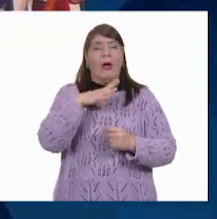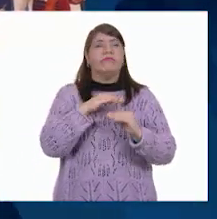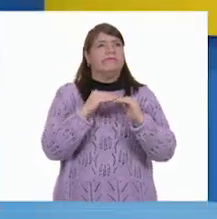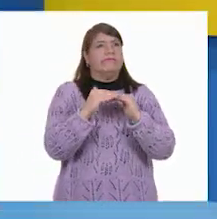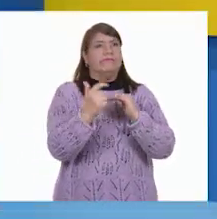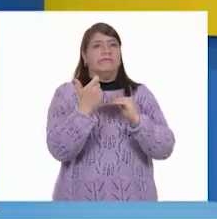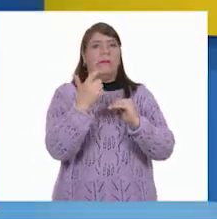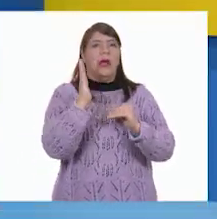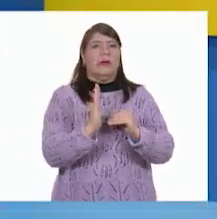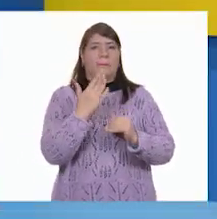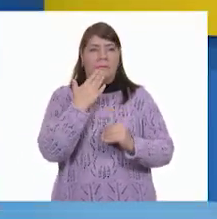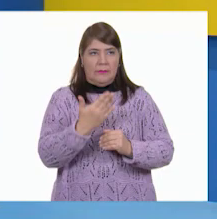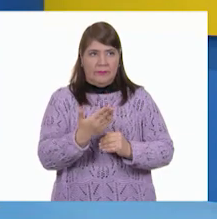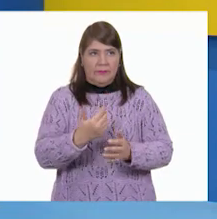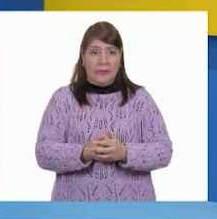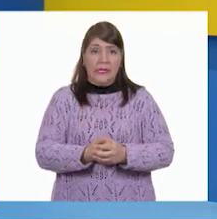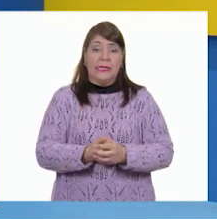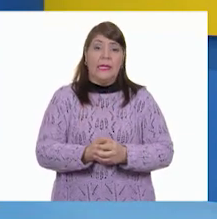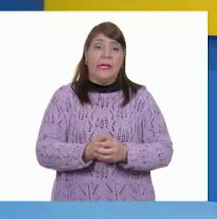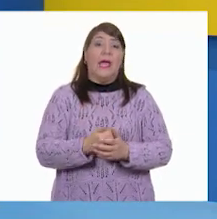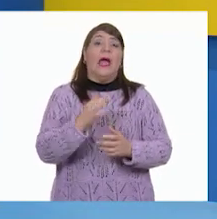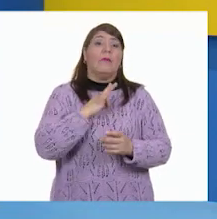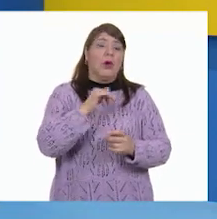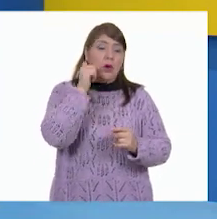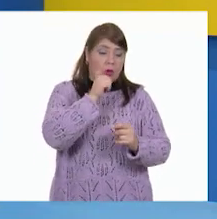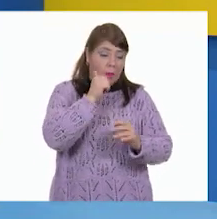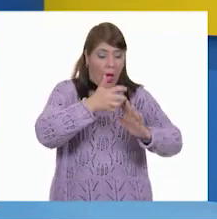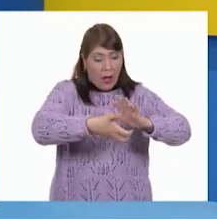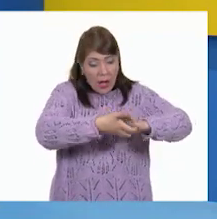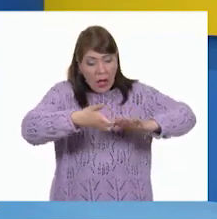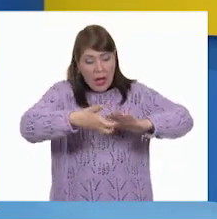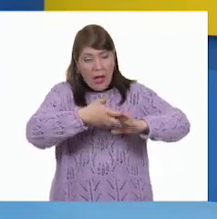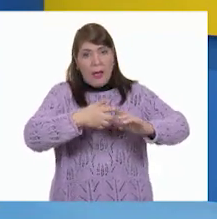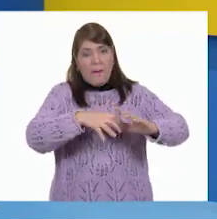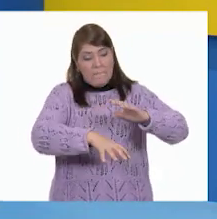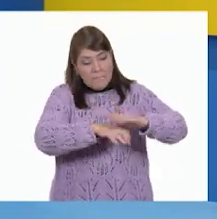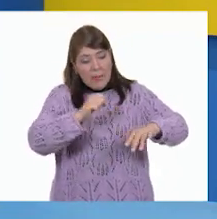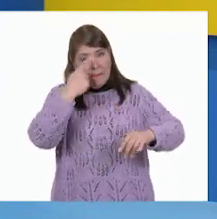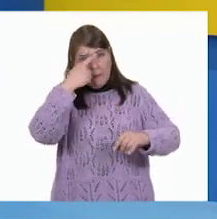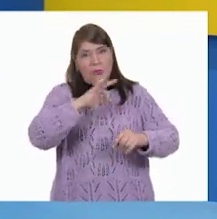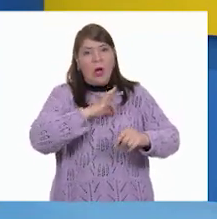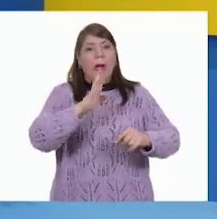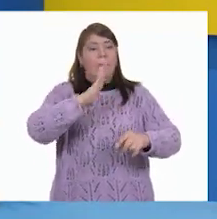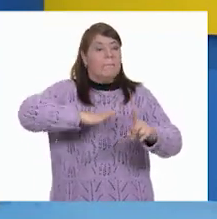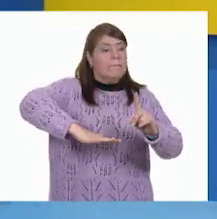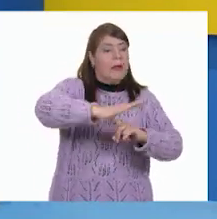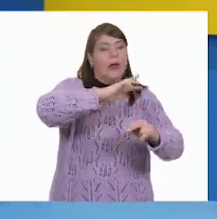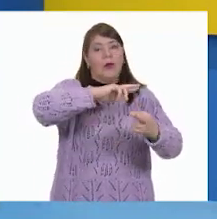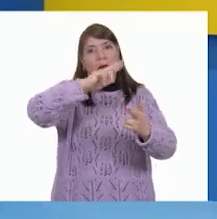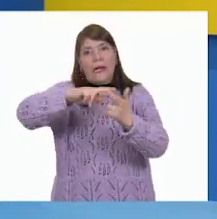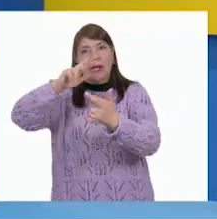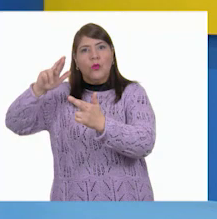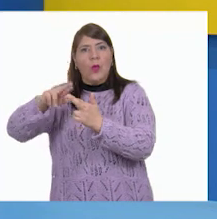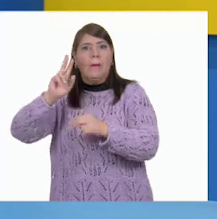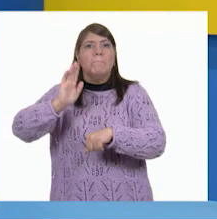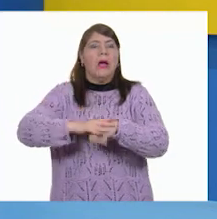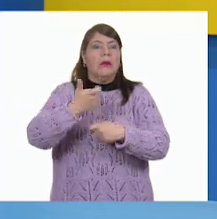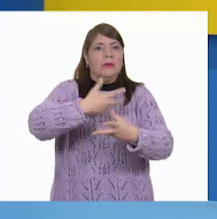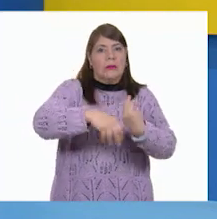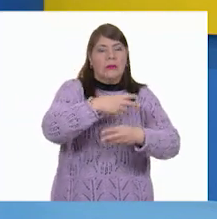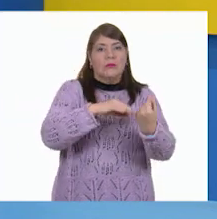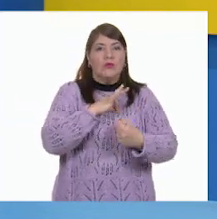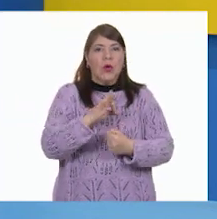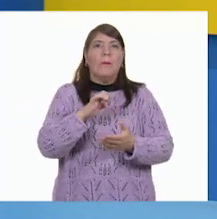estabilidad. La extracción de materias primas fortalecieron a las regiones que las producían, por ejemplo, como la fibra